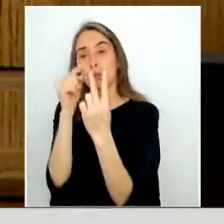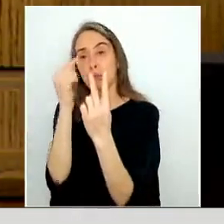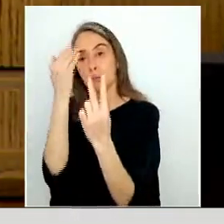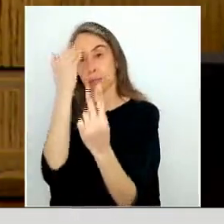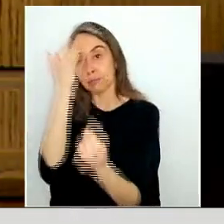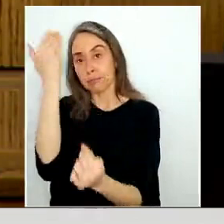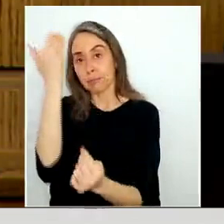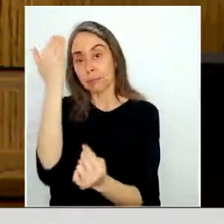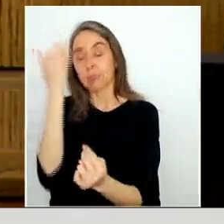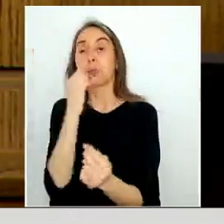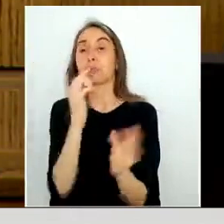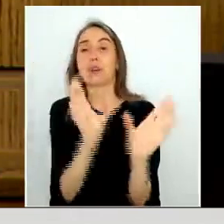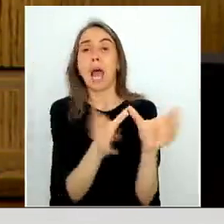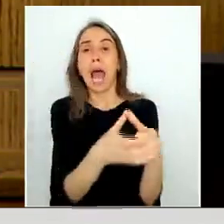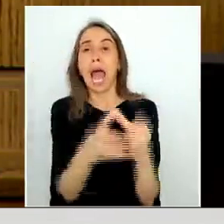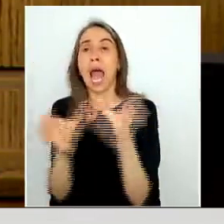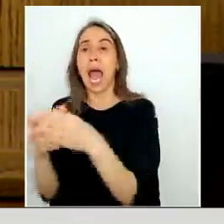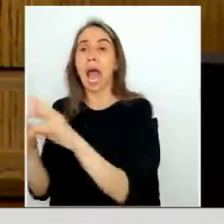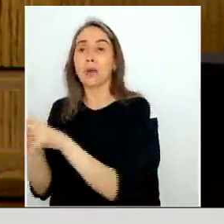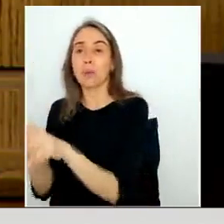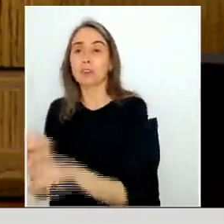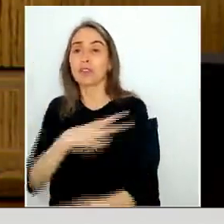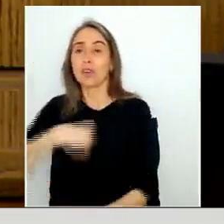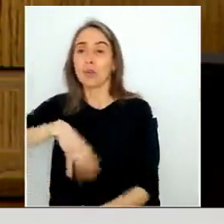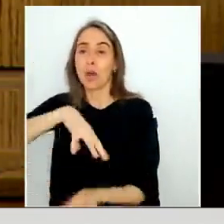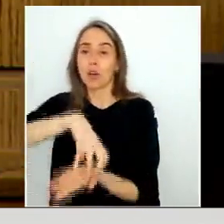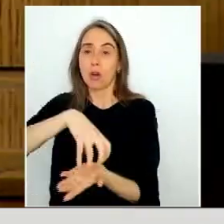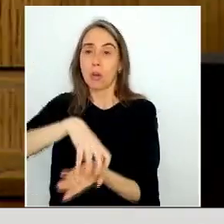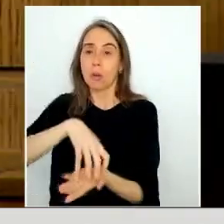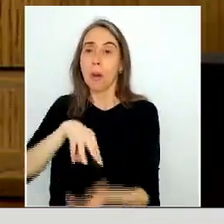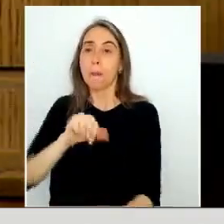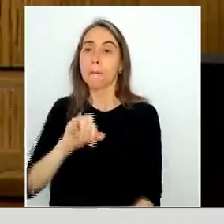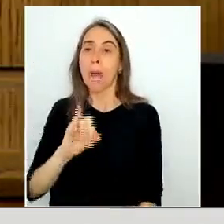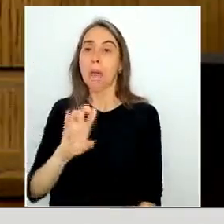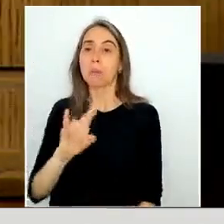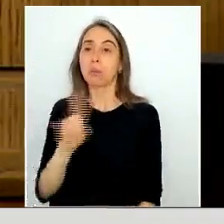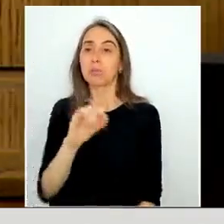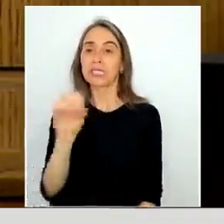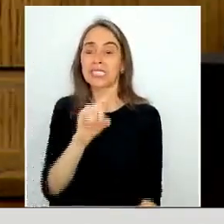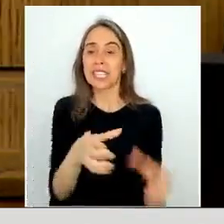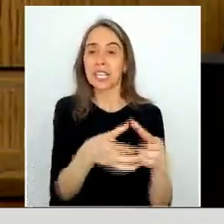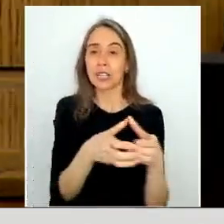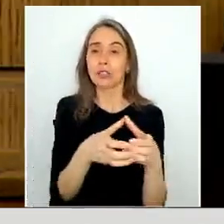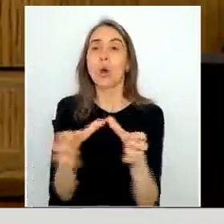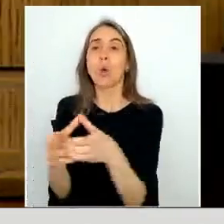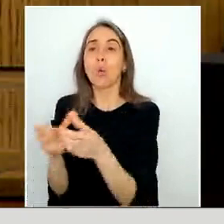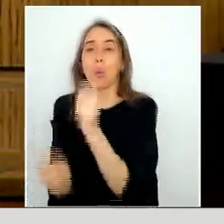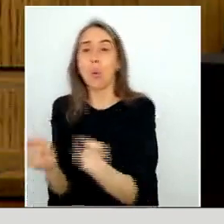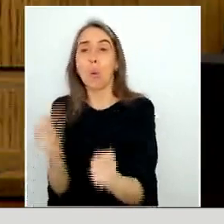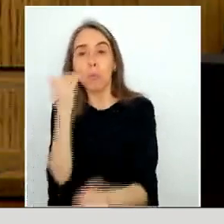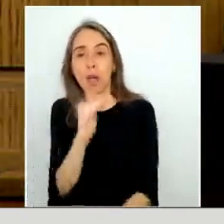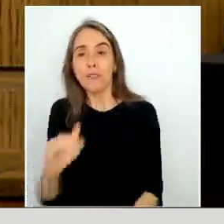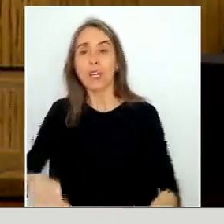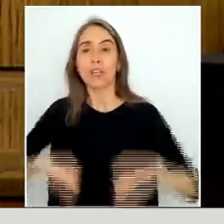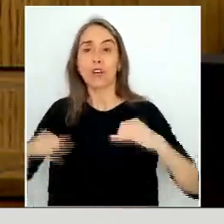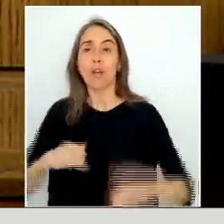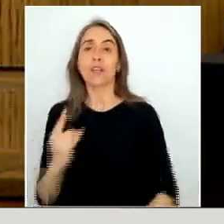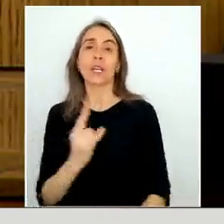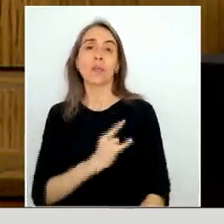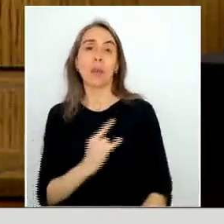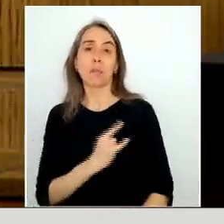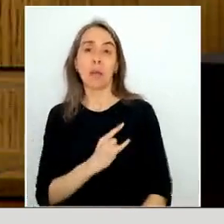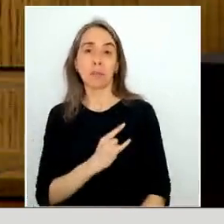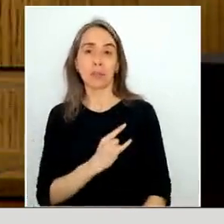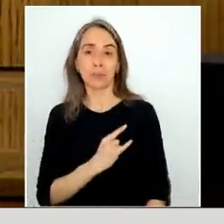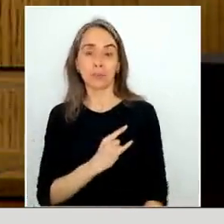agrupaciones de nuestras comunas los maipucitos y la banda infantil y adolescente de maipú es